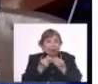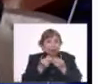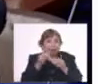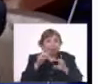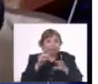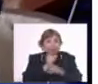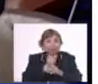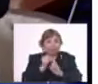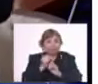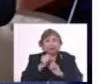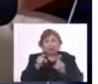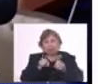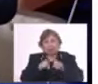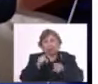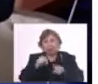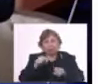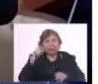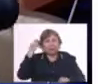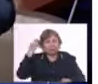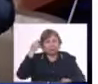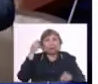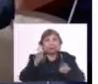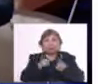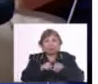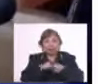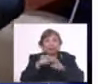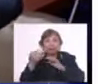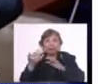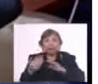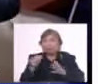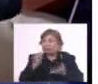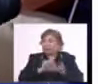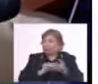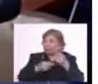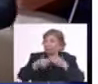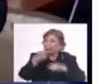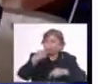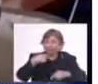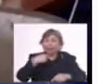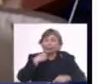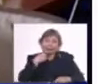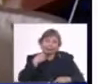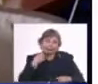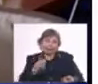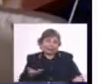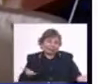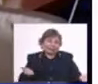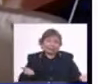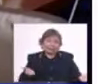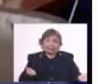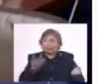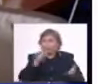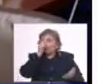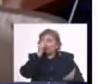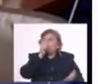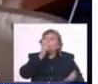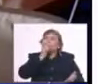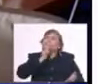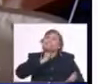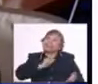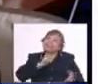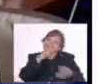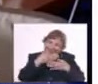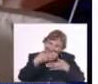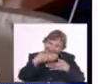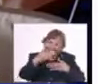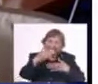y algunos políticos, pues, que están esperando poder volver. También hay que decirlo así. Entonces, un poquito de paciencia y sigamos